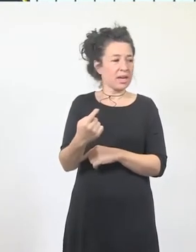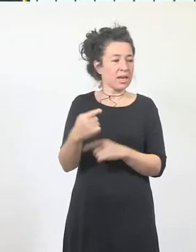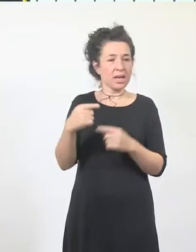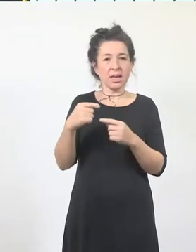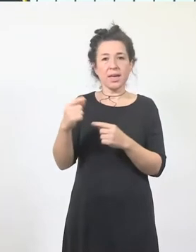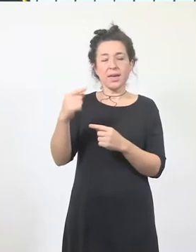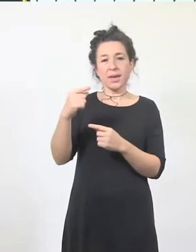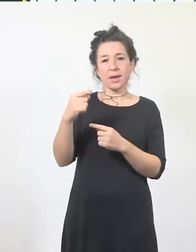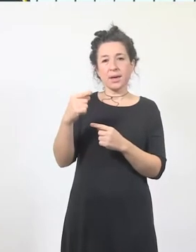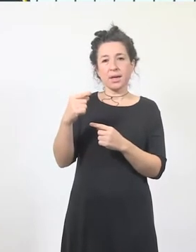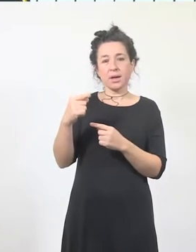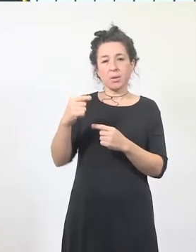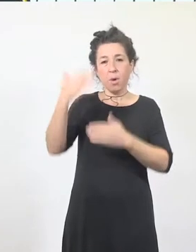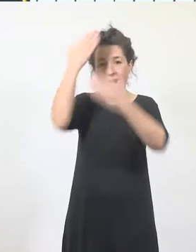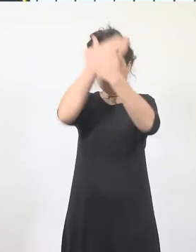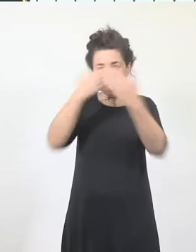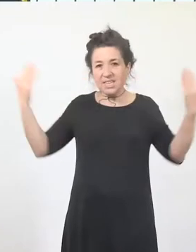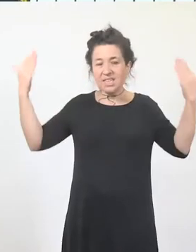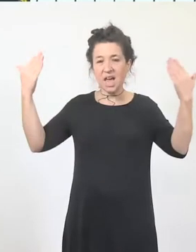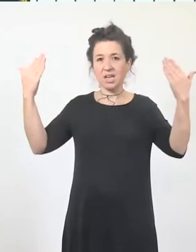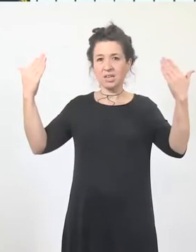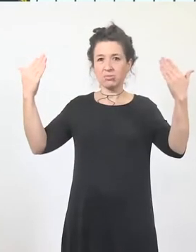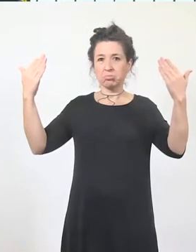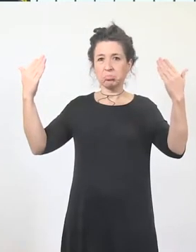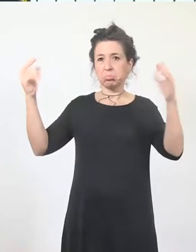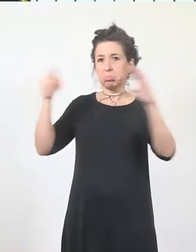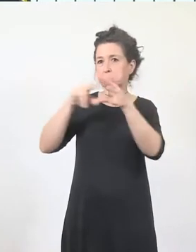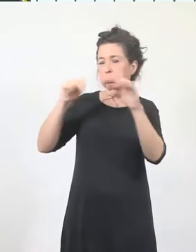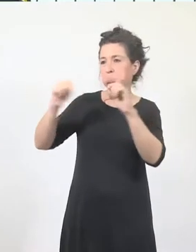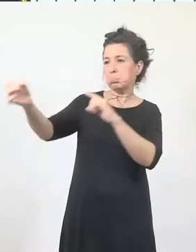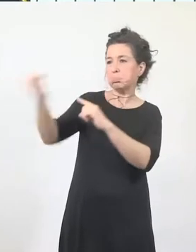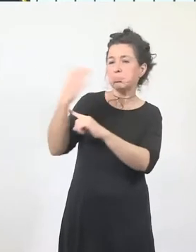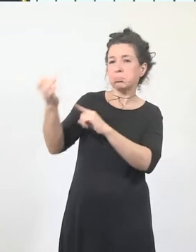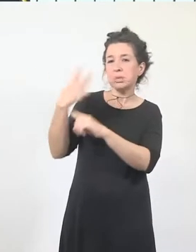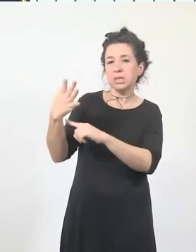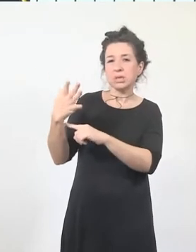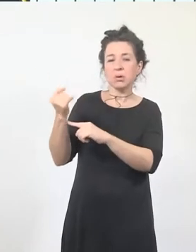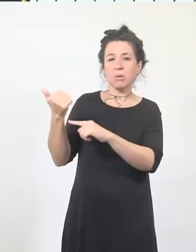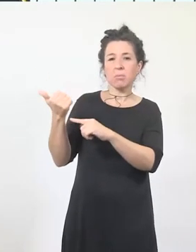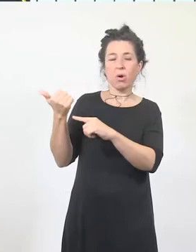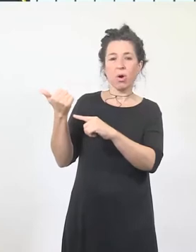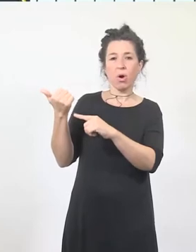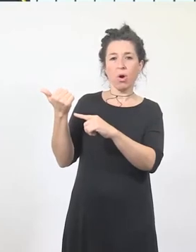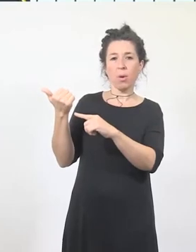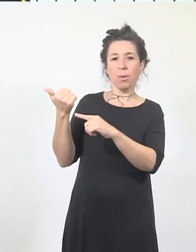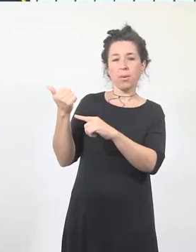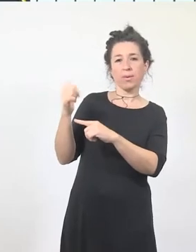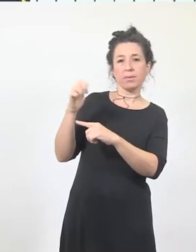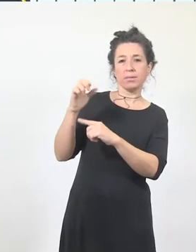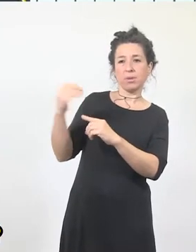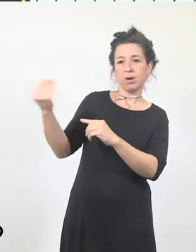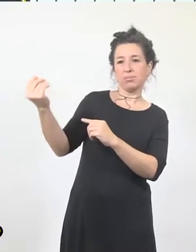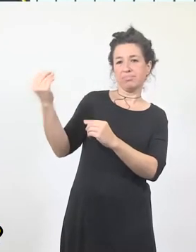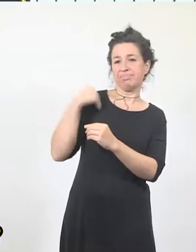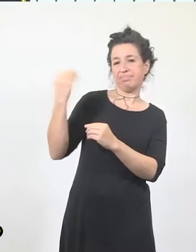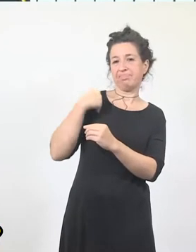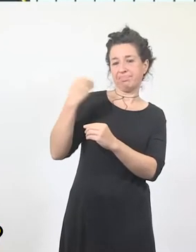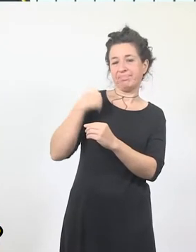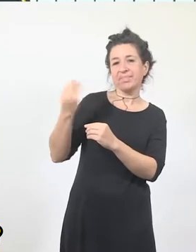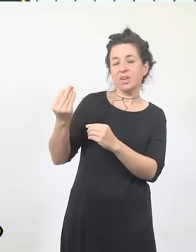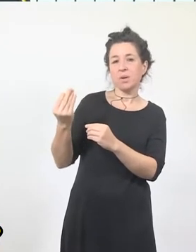las imágenes que nos llegan de Afganistán hoy en día, como reprochándonos a las feministas europeas que no